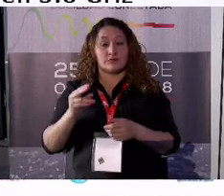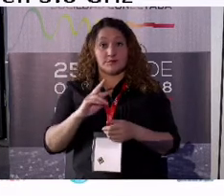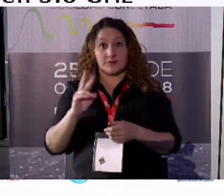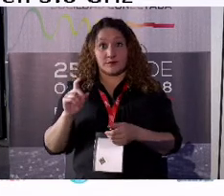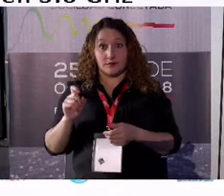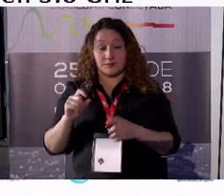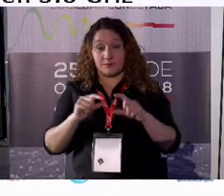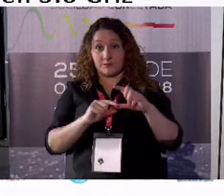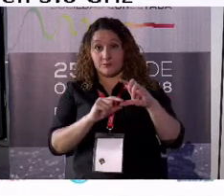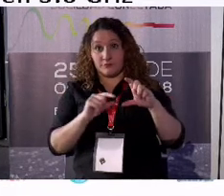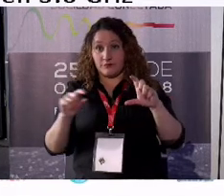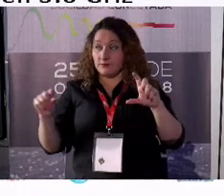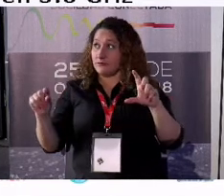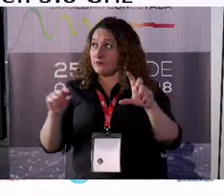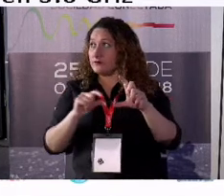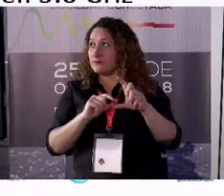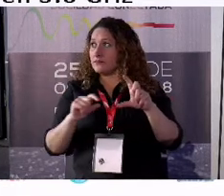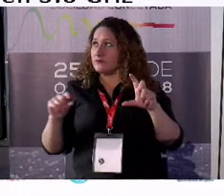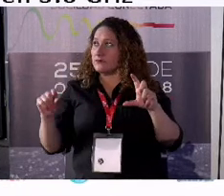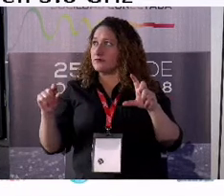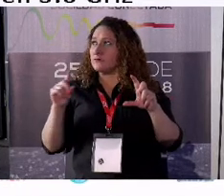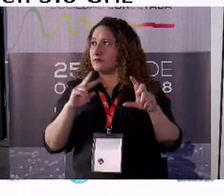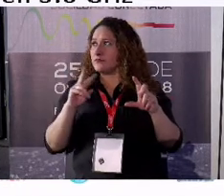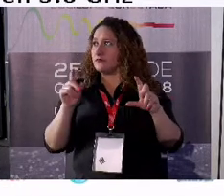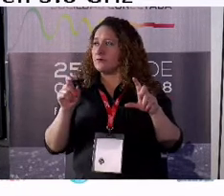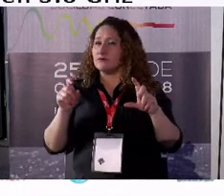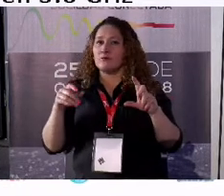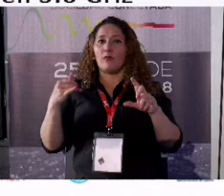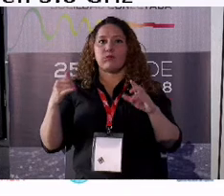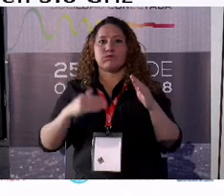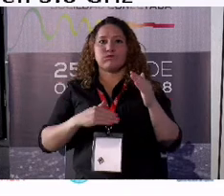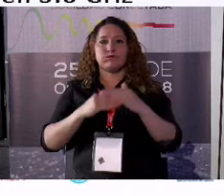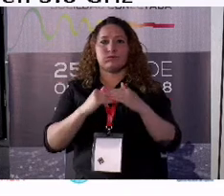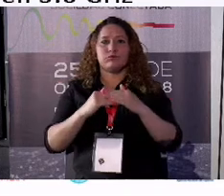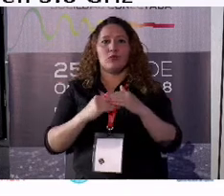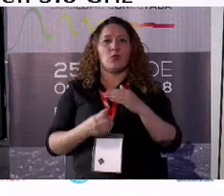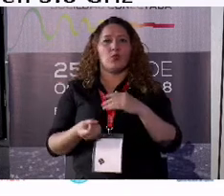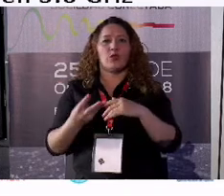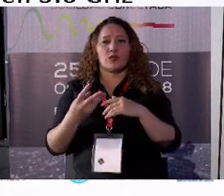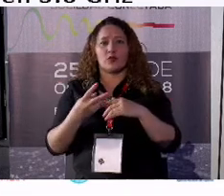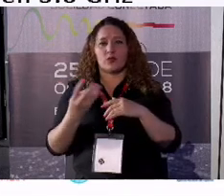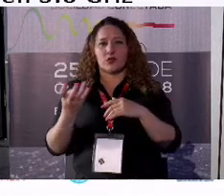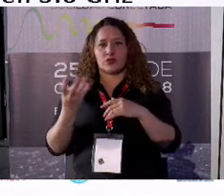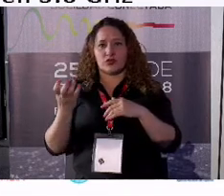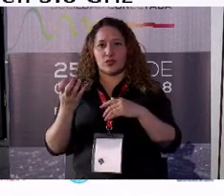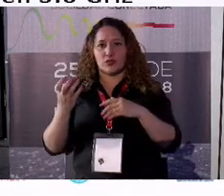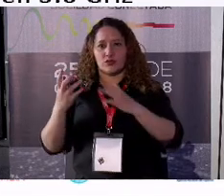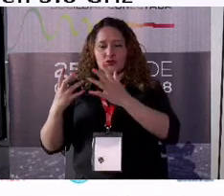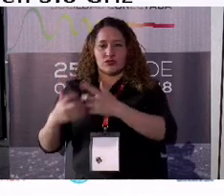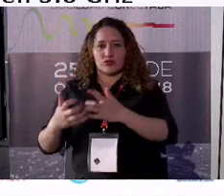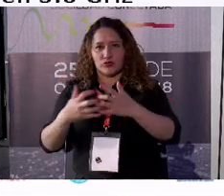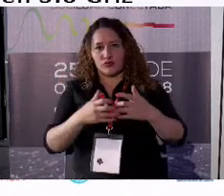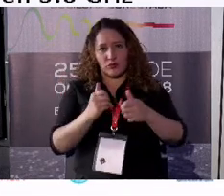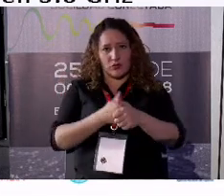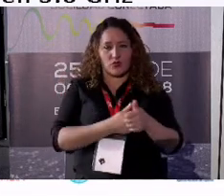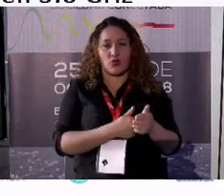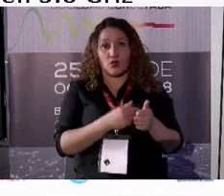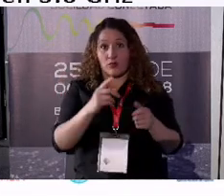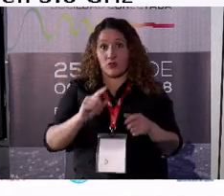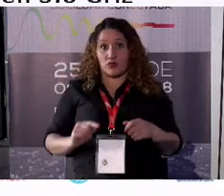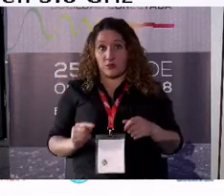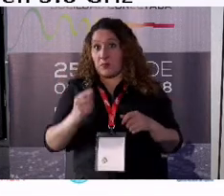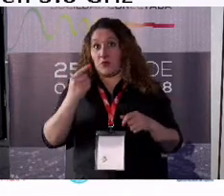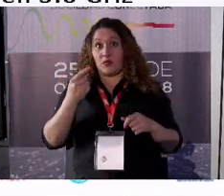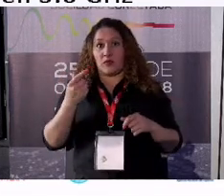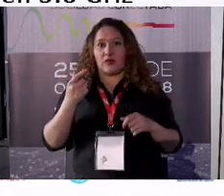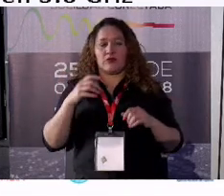26, esta banda, había un límite o cap de 400 por operador, pero si usted llega de primero